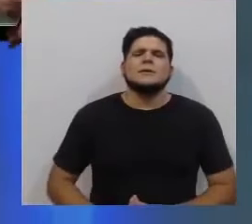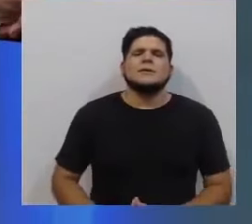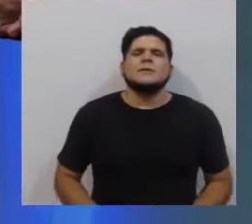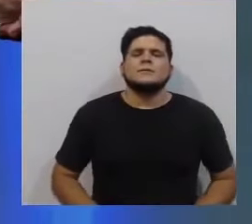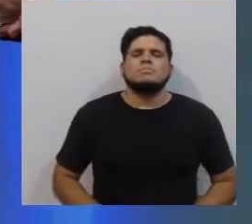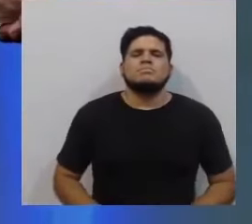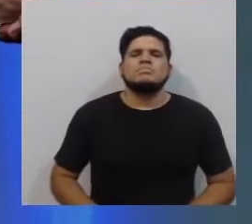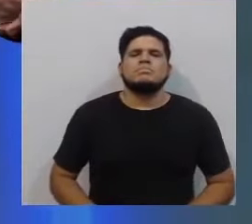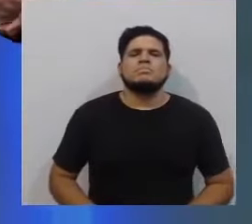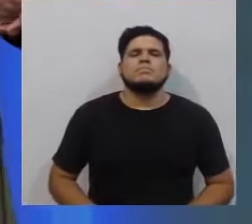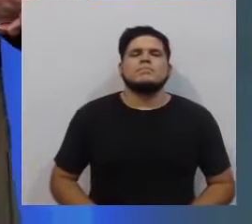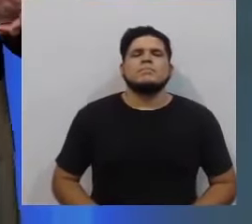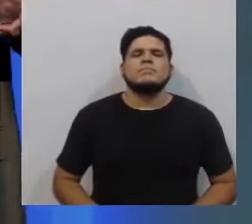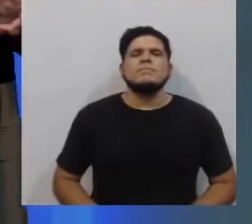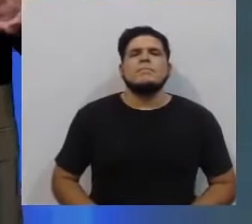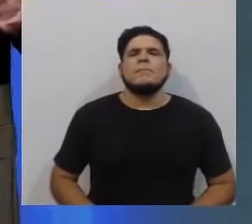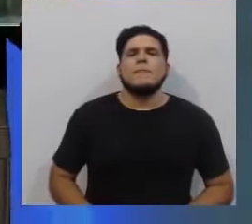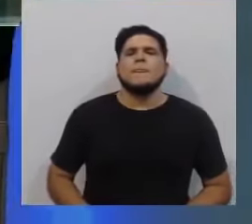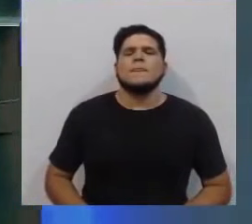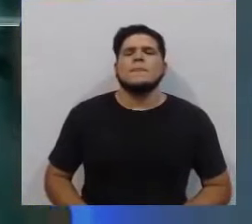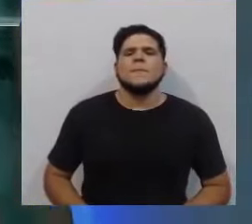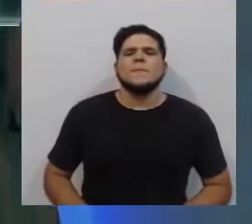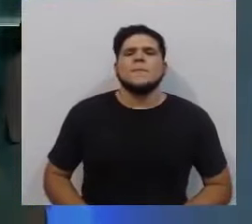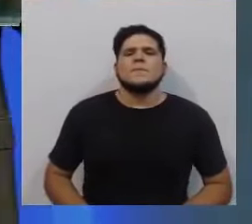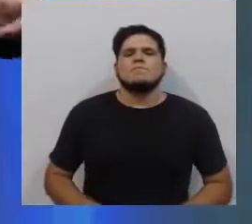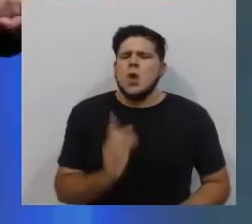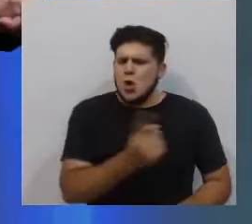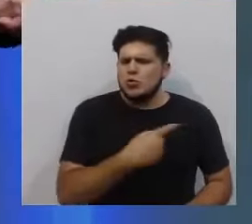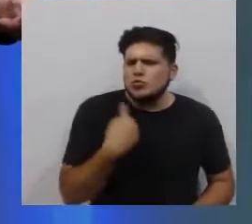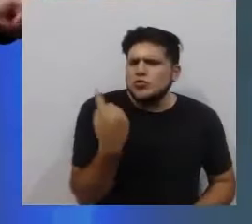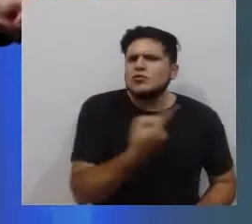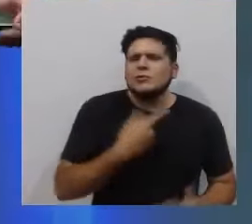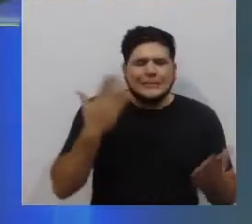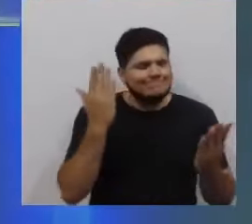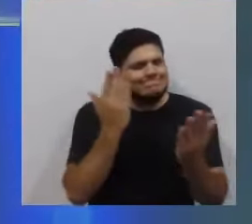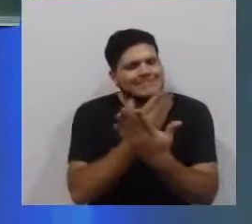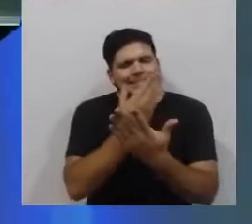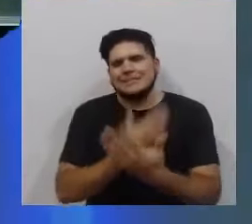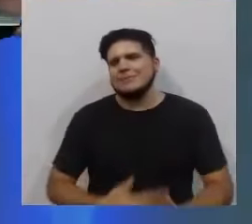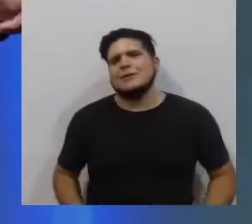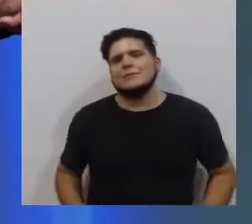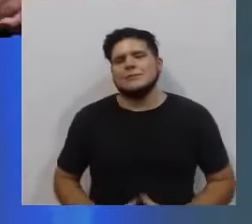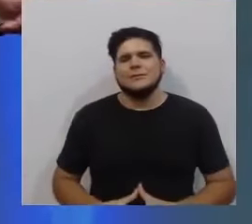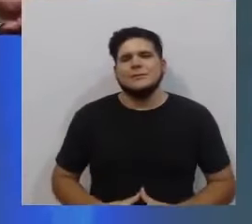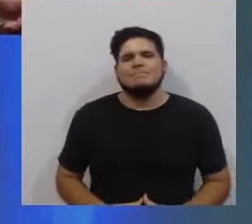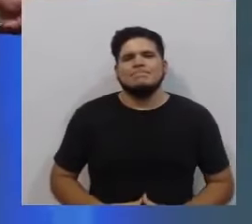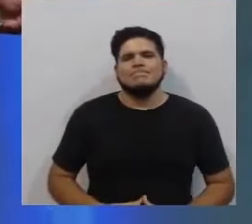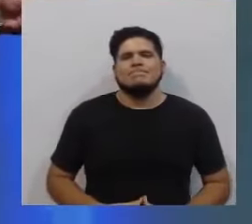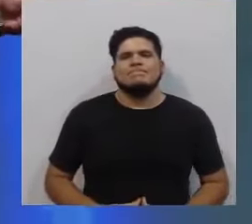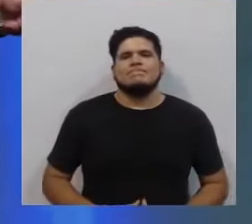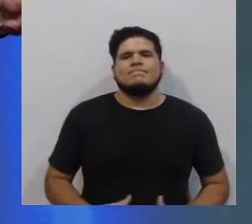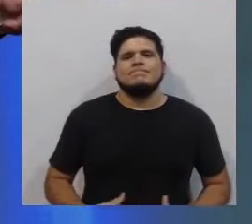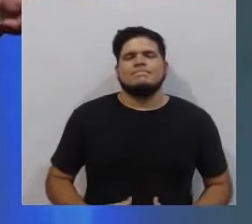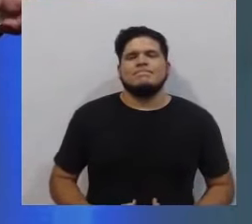frente a la amenaza de lo difícil familiarizarse con eso familiarizarse con lo imposible y seguramente vas a